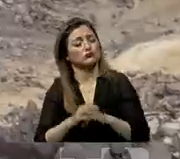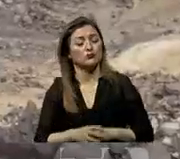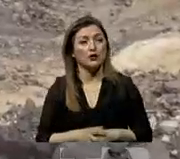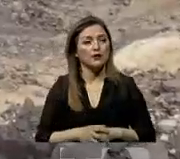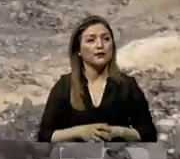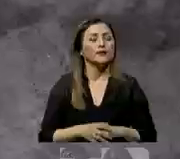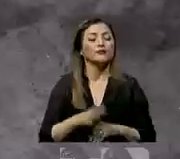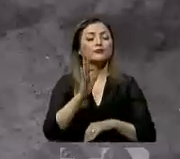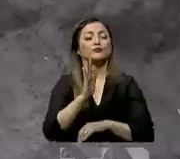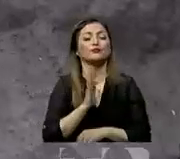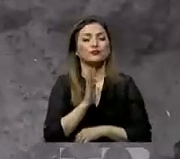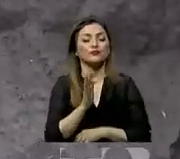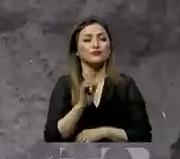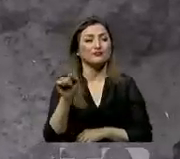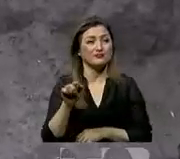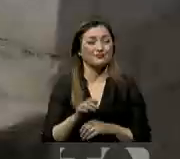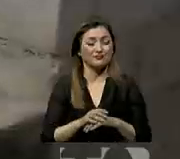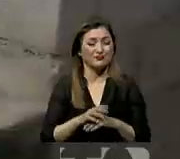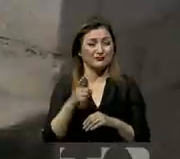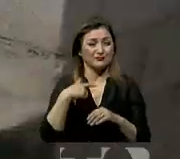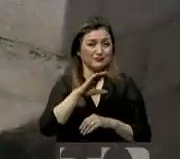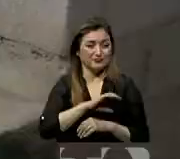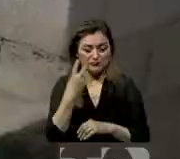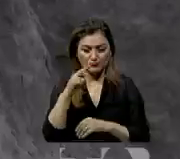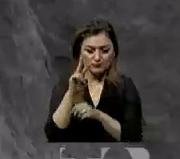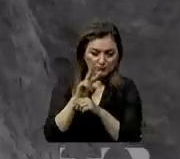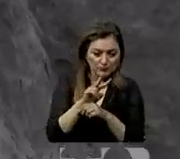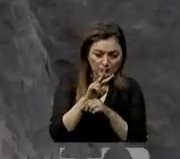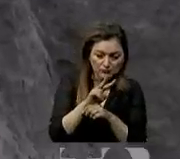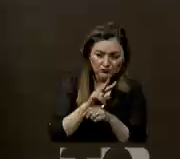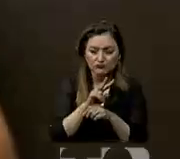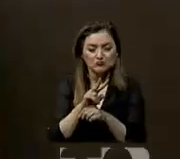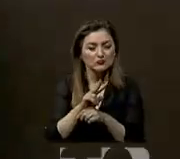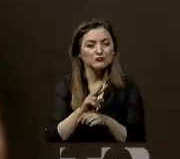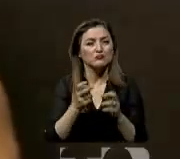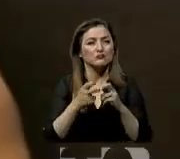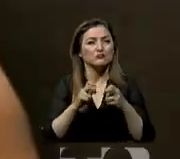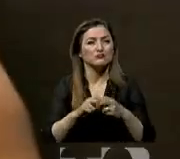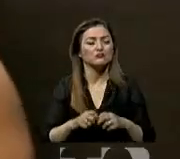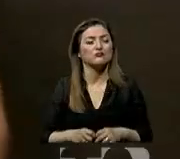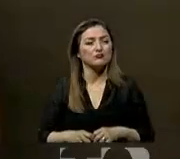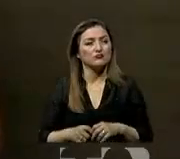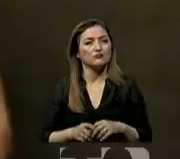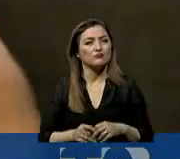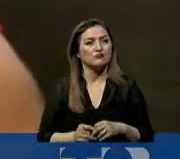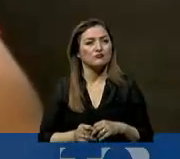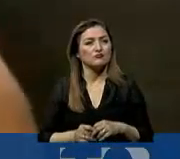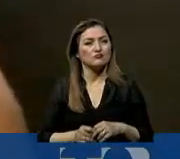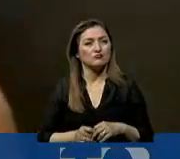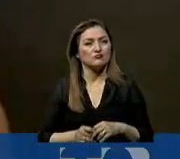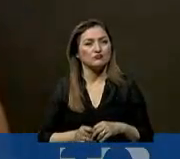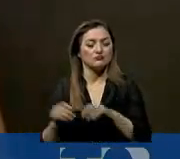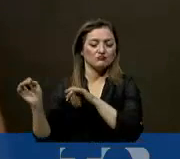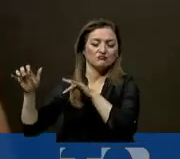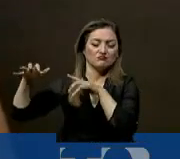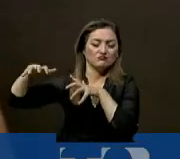una visita de campo para analizar la problemática que viven las comunidades de este sector. Con las características propias de cómo está el